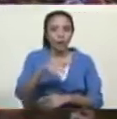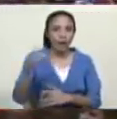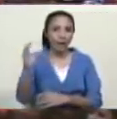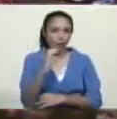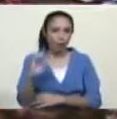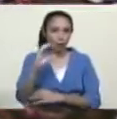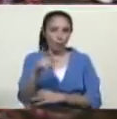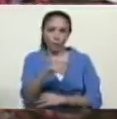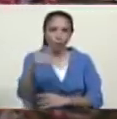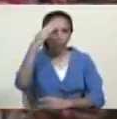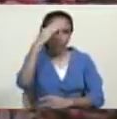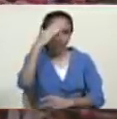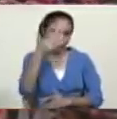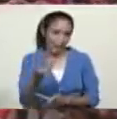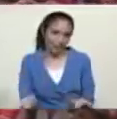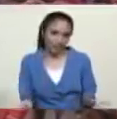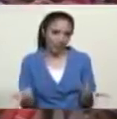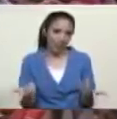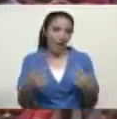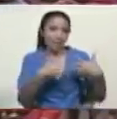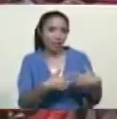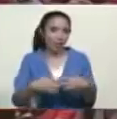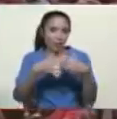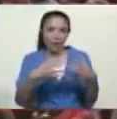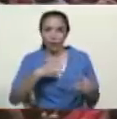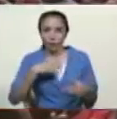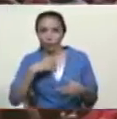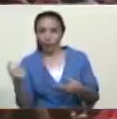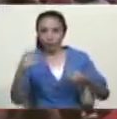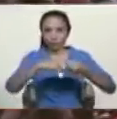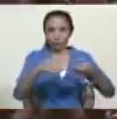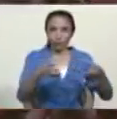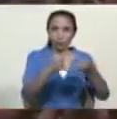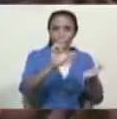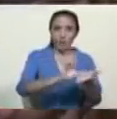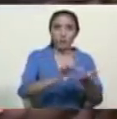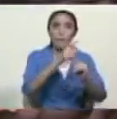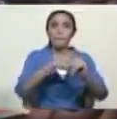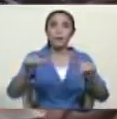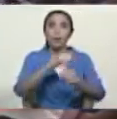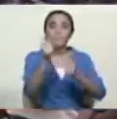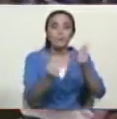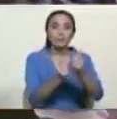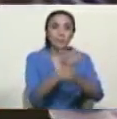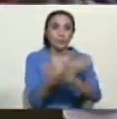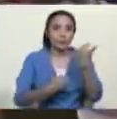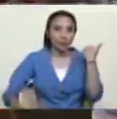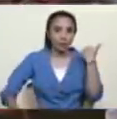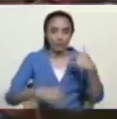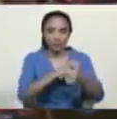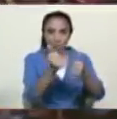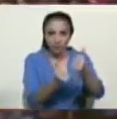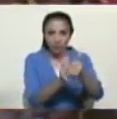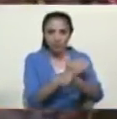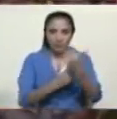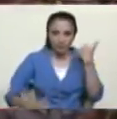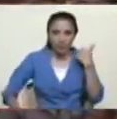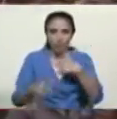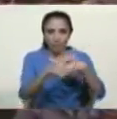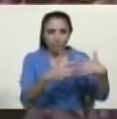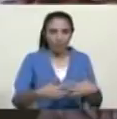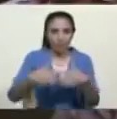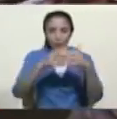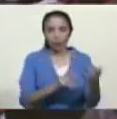que Estados Unidos no pertenece a ese grupo, pero el vicepresidente de Estados Unidos se